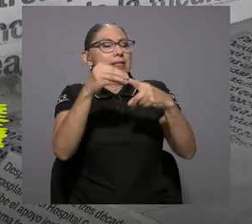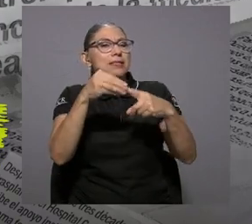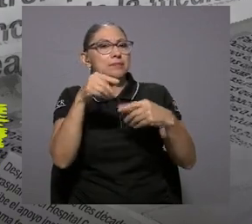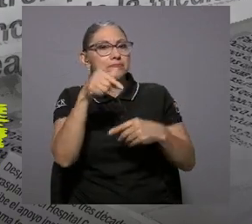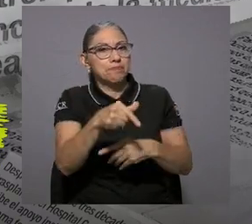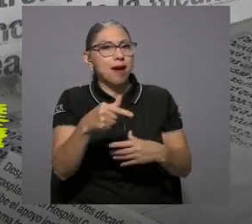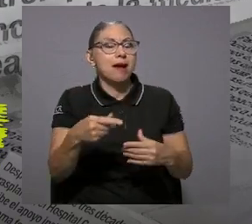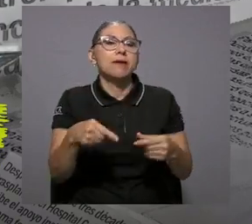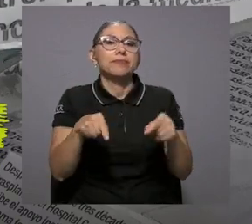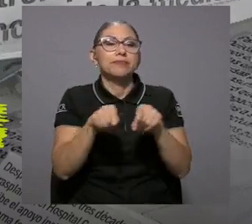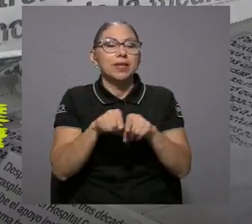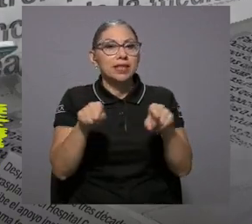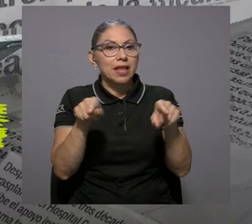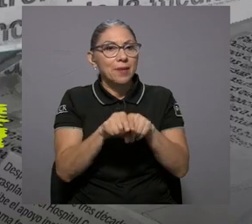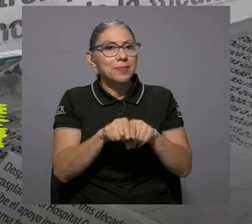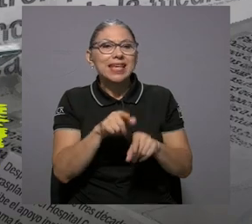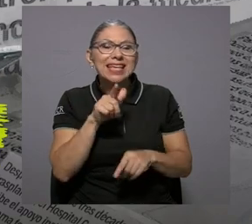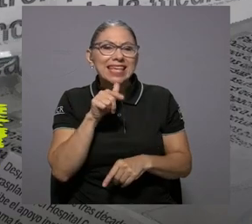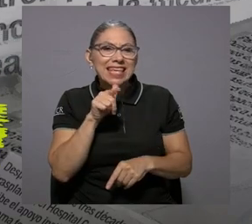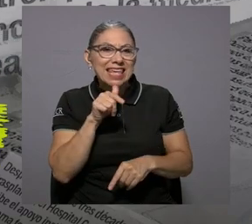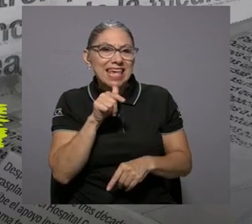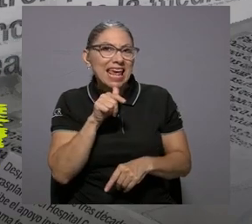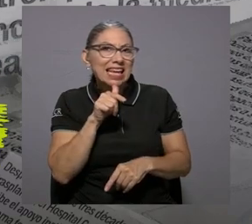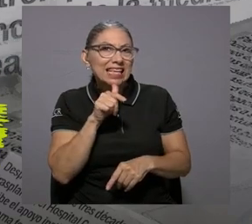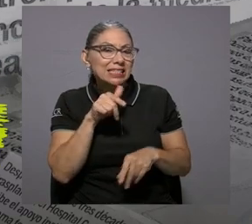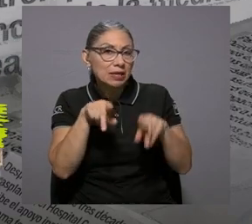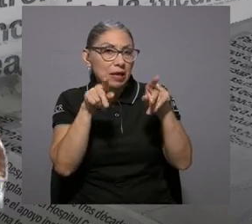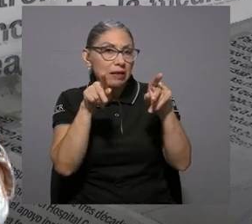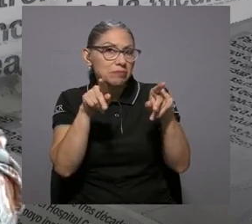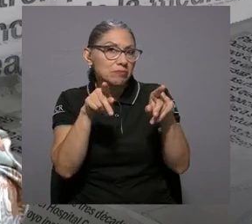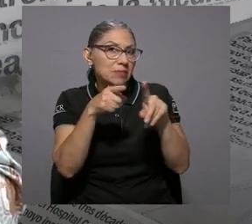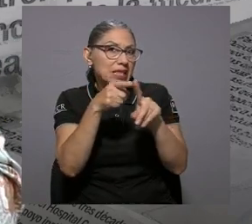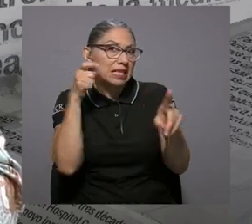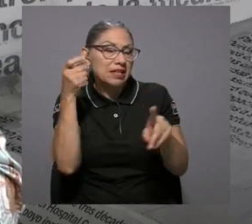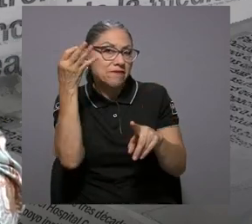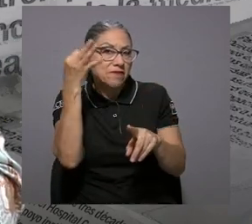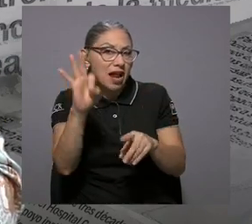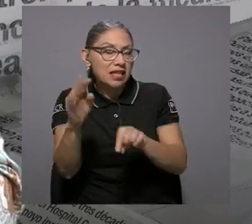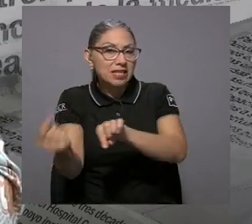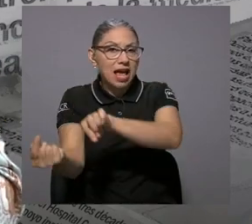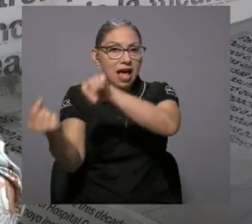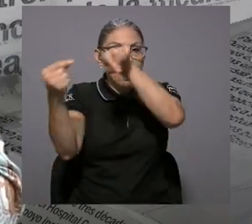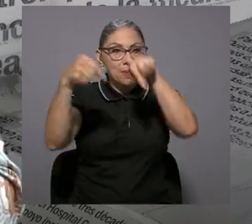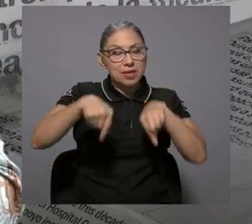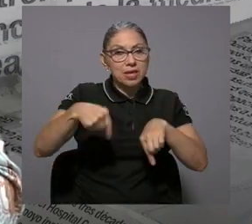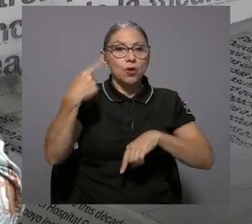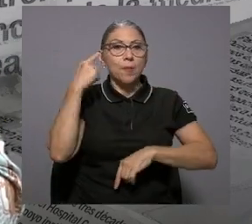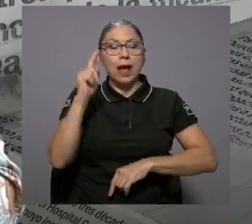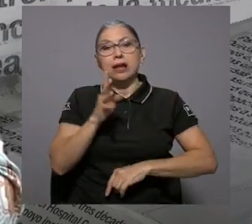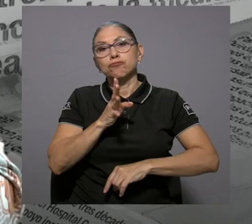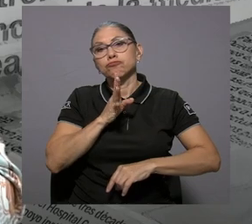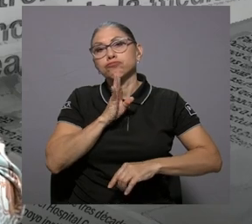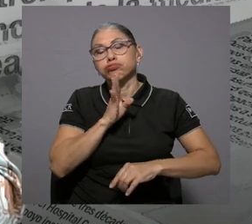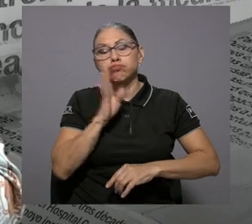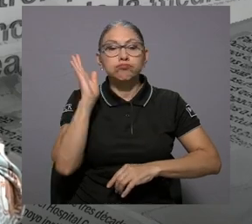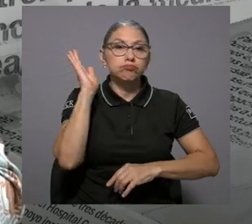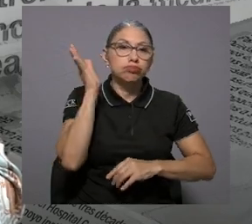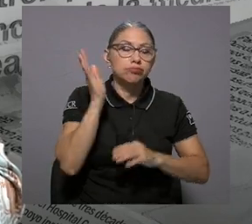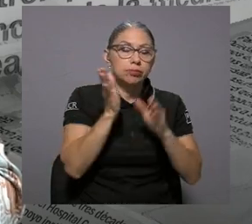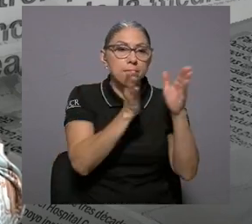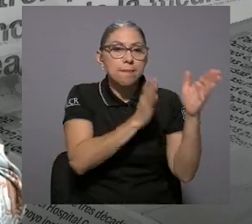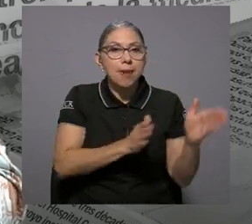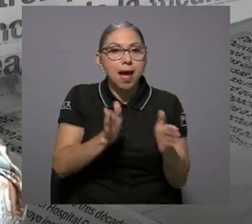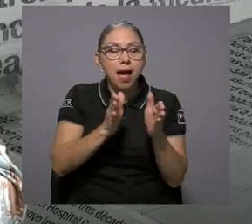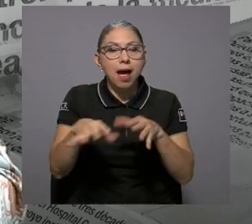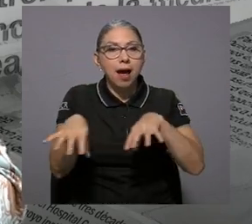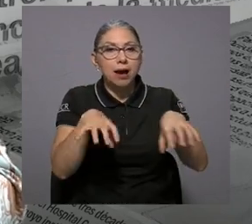eso, quiénes han venido de Francia para compartir y planear